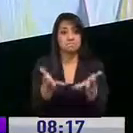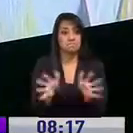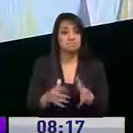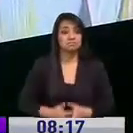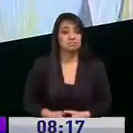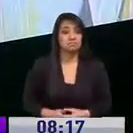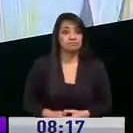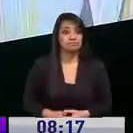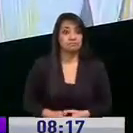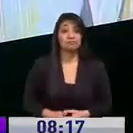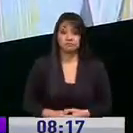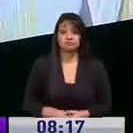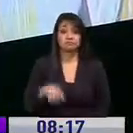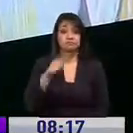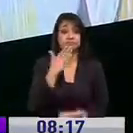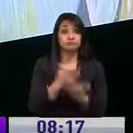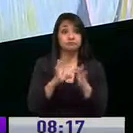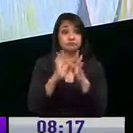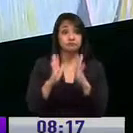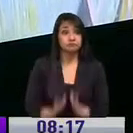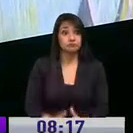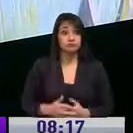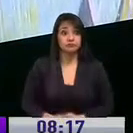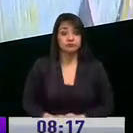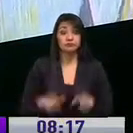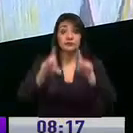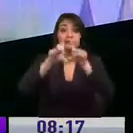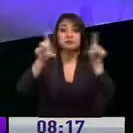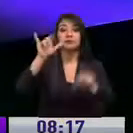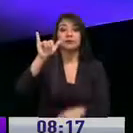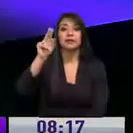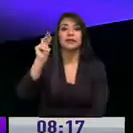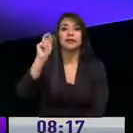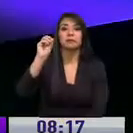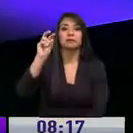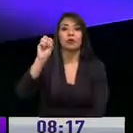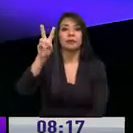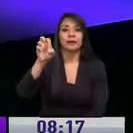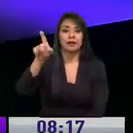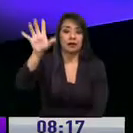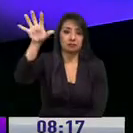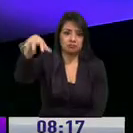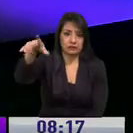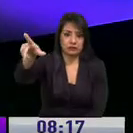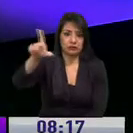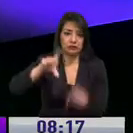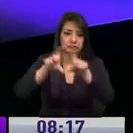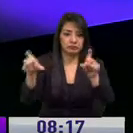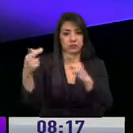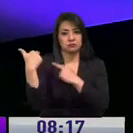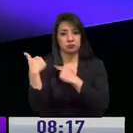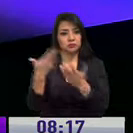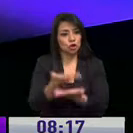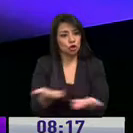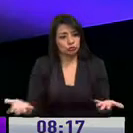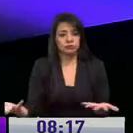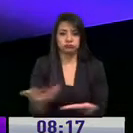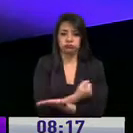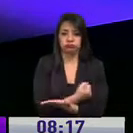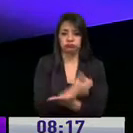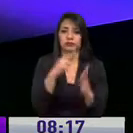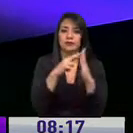Bueno, tendrá que ver, gracias, Andreita, tendrá que decirnos Inmobiliar, que es la empresa del Estado que se encarga de los bienes, que fue trasladado